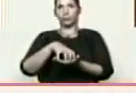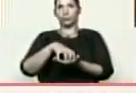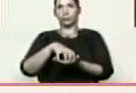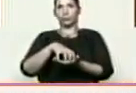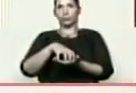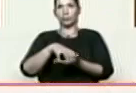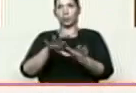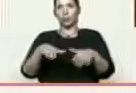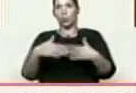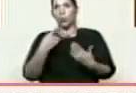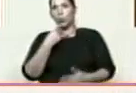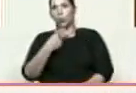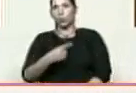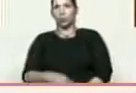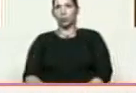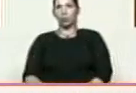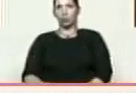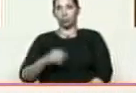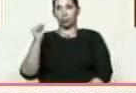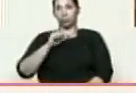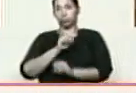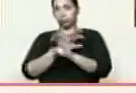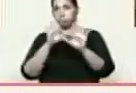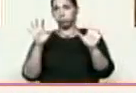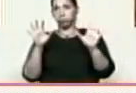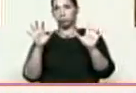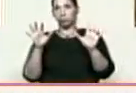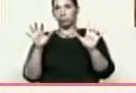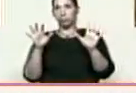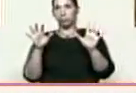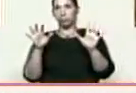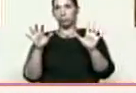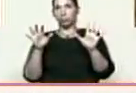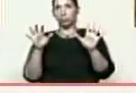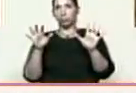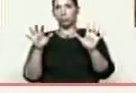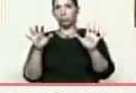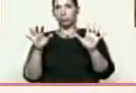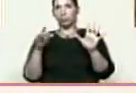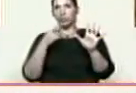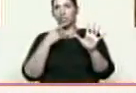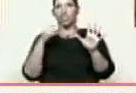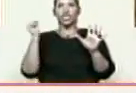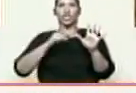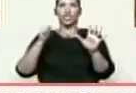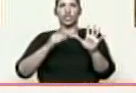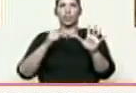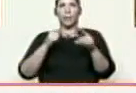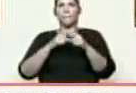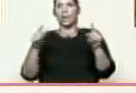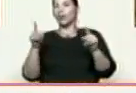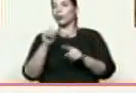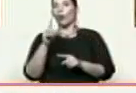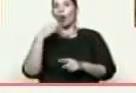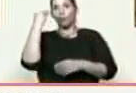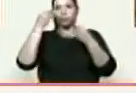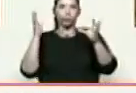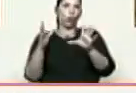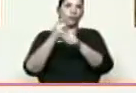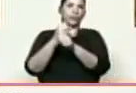dijo Esquerra. Claro que es polémico. Hay gente que dice sí, pero no lo cree.